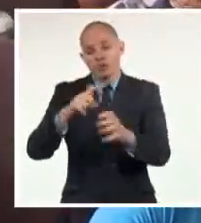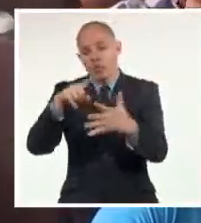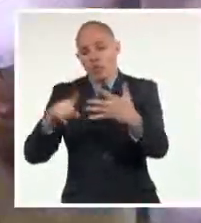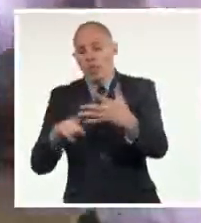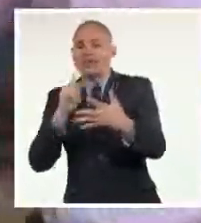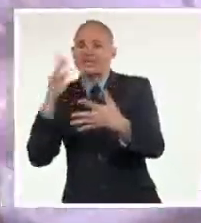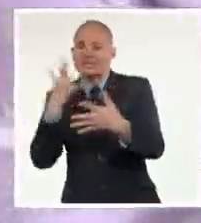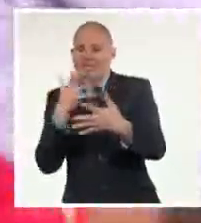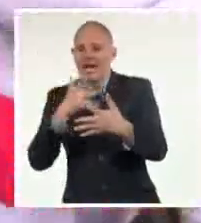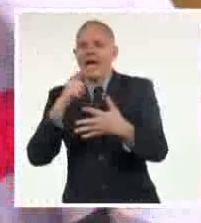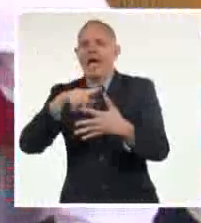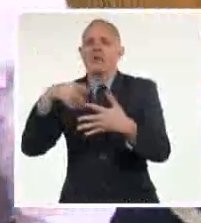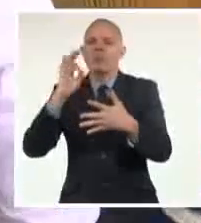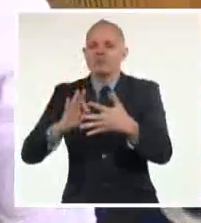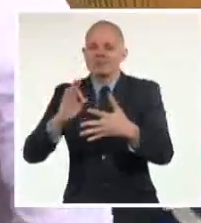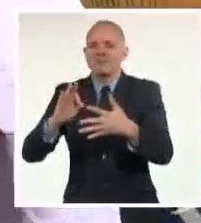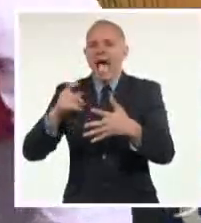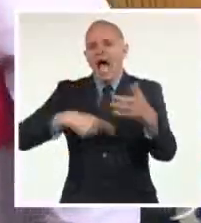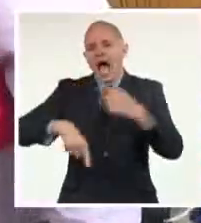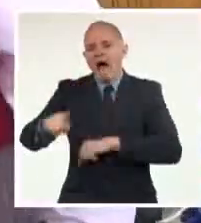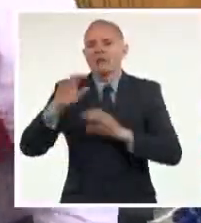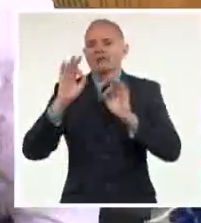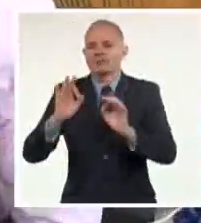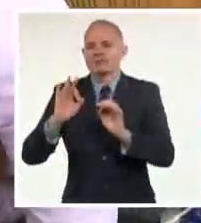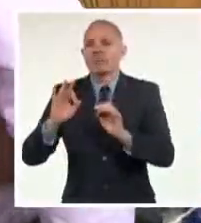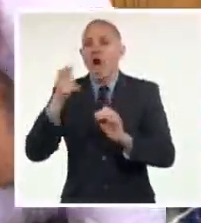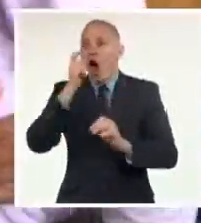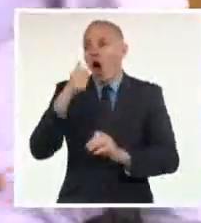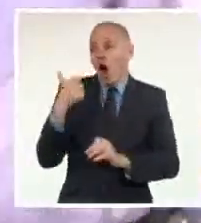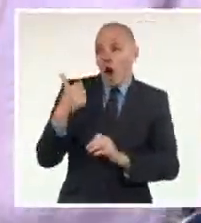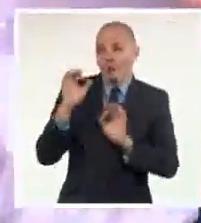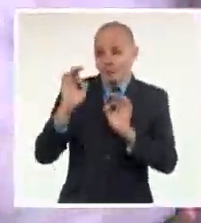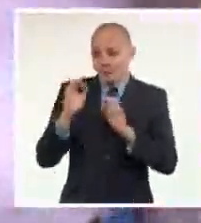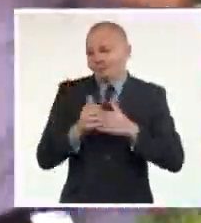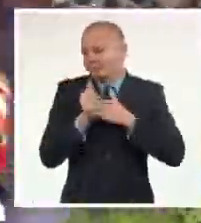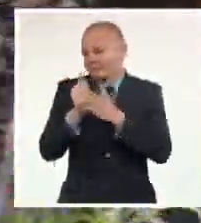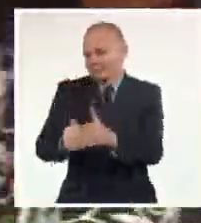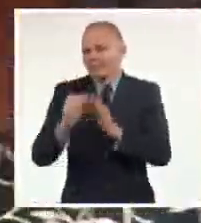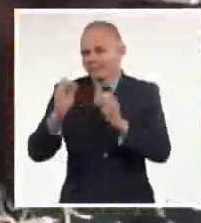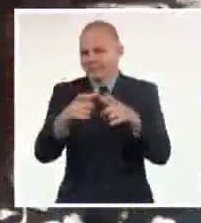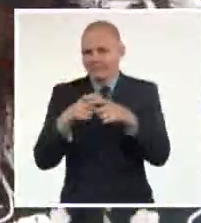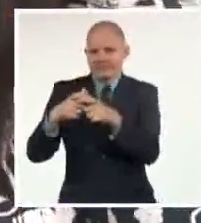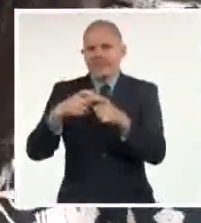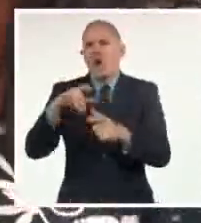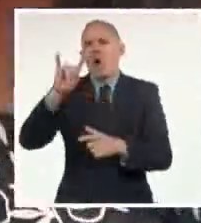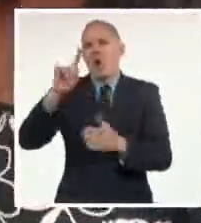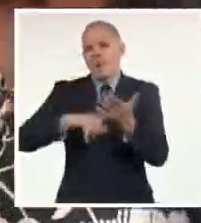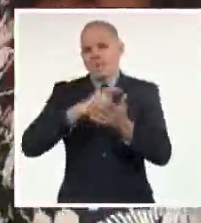Daniel García Sayas volverá a rectorar a la Unión de Periodistas en el territorio.